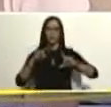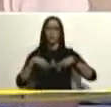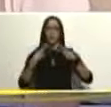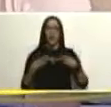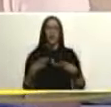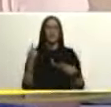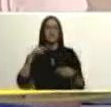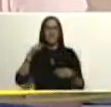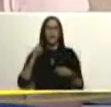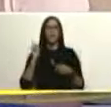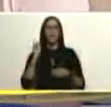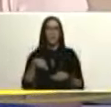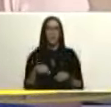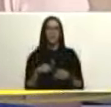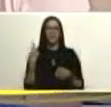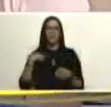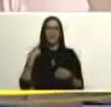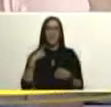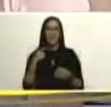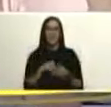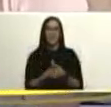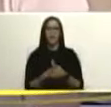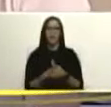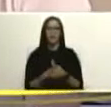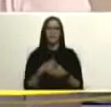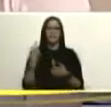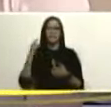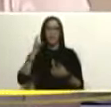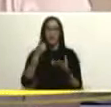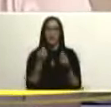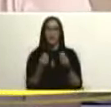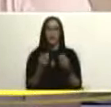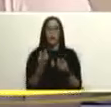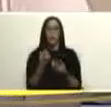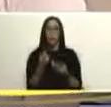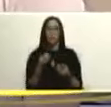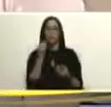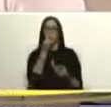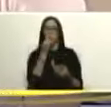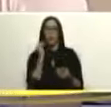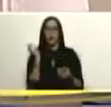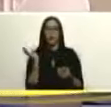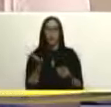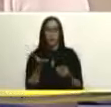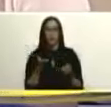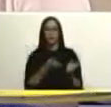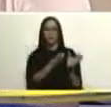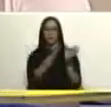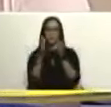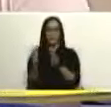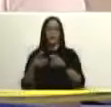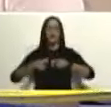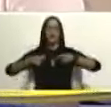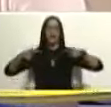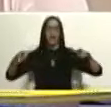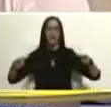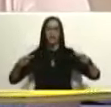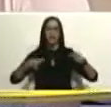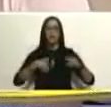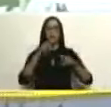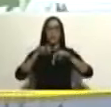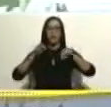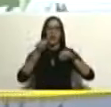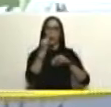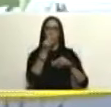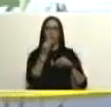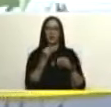necesitamos también. Tenemos CEBI, necesitábamos mucho eso, el comedor lo pasaron para allá, ya ahora es más grande, podemos sentarnos a